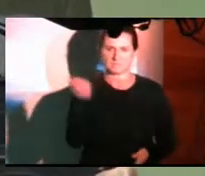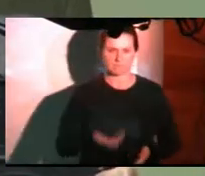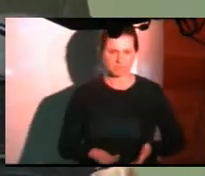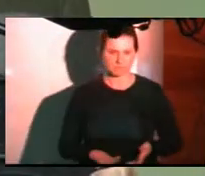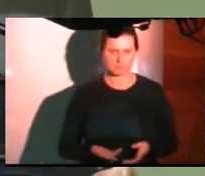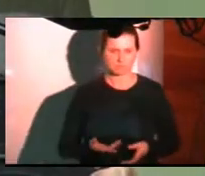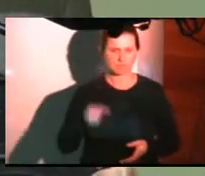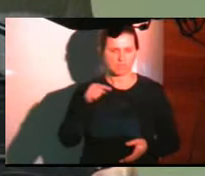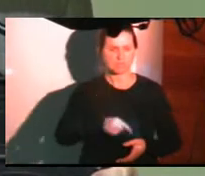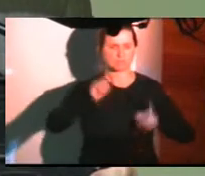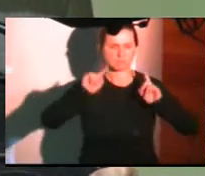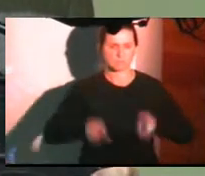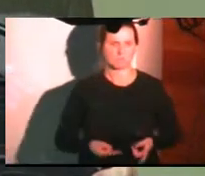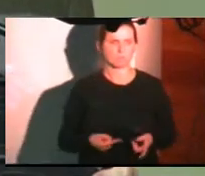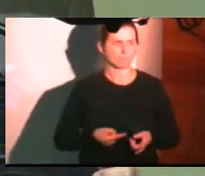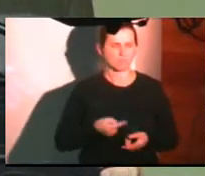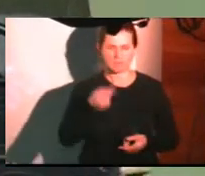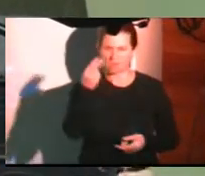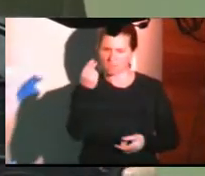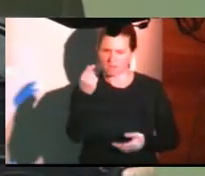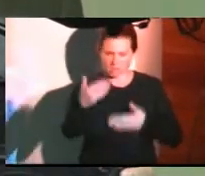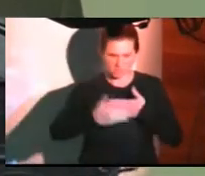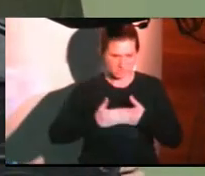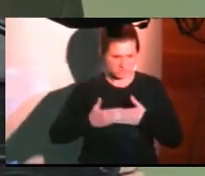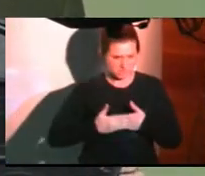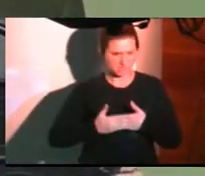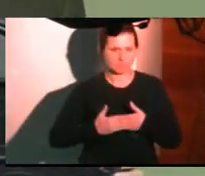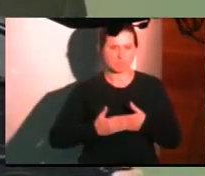valores más cercanos a la ciudadanía.